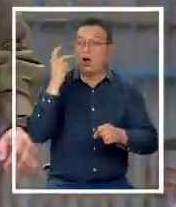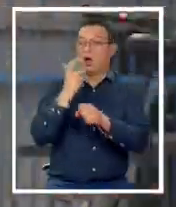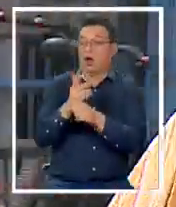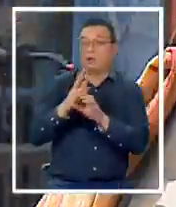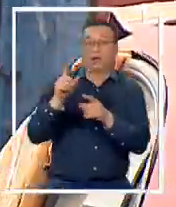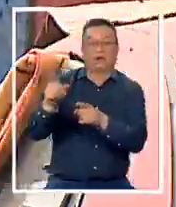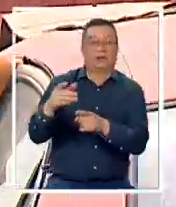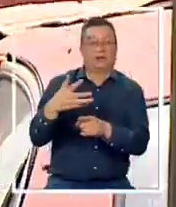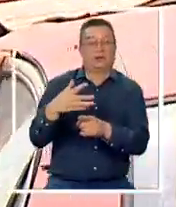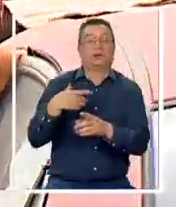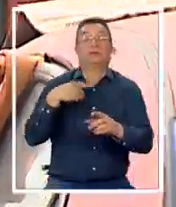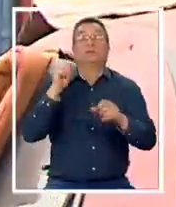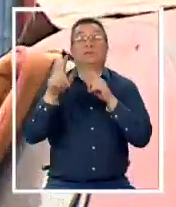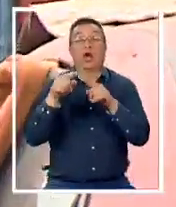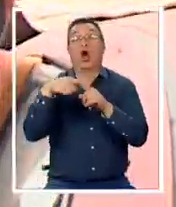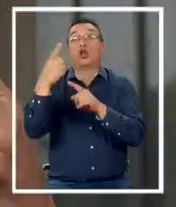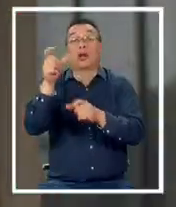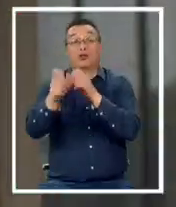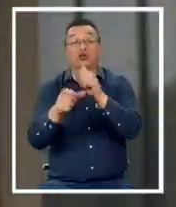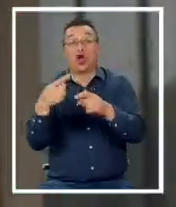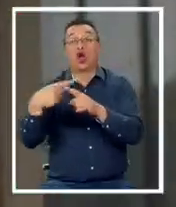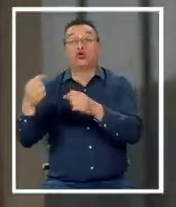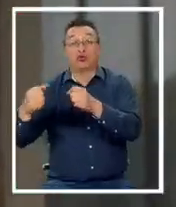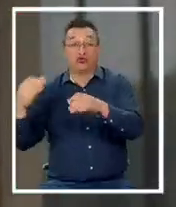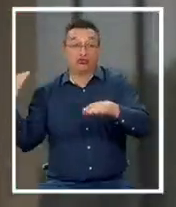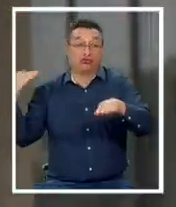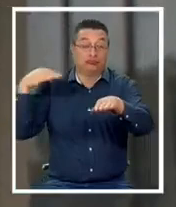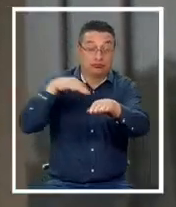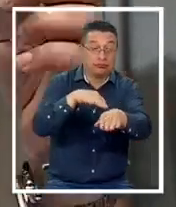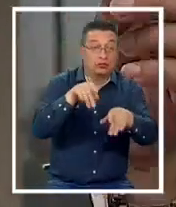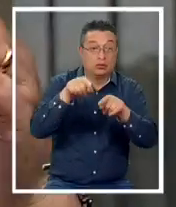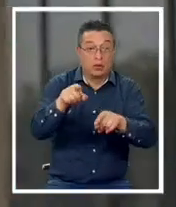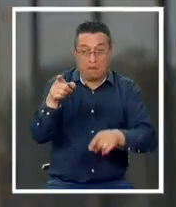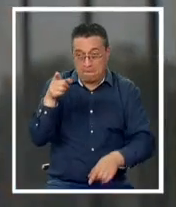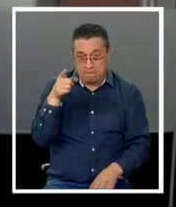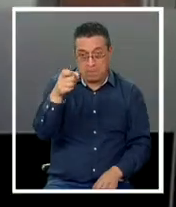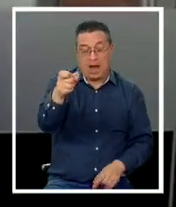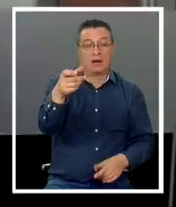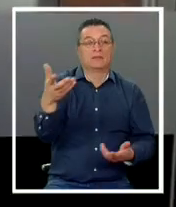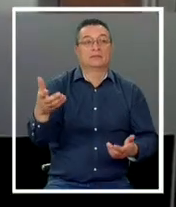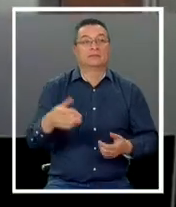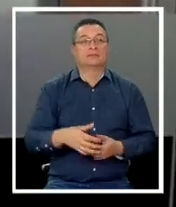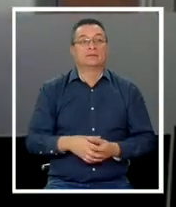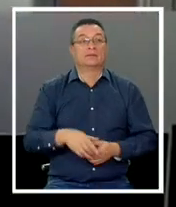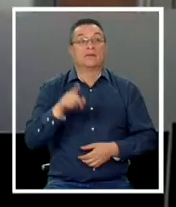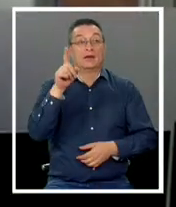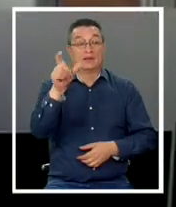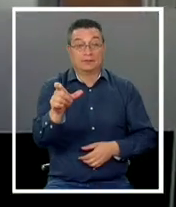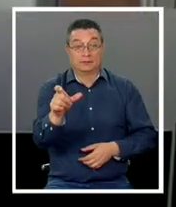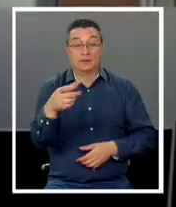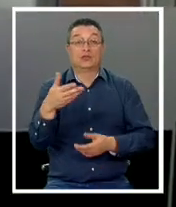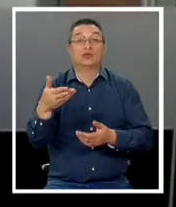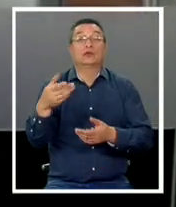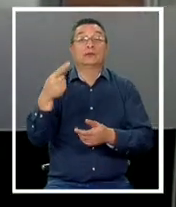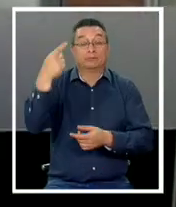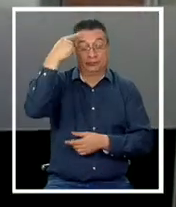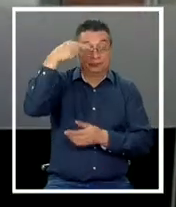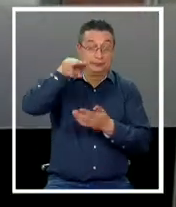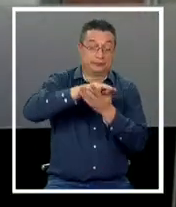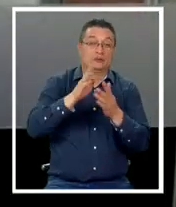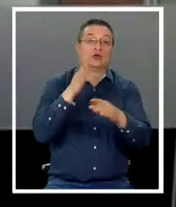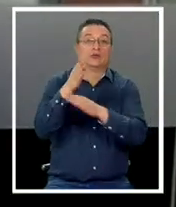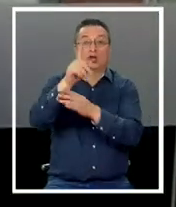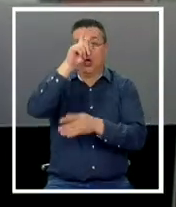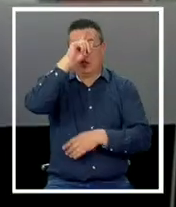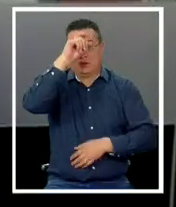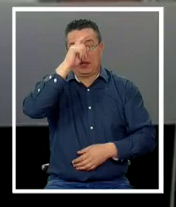la cabeza al niño y la otra persona venía en otro vehículo, entonces se bajó otra por acá y de aquí le disparó para allá. La víctima fue trasladada hasta el hospital Sotero del